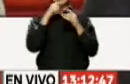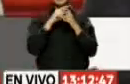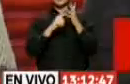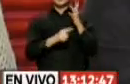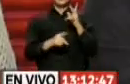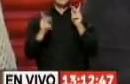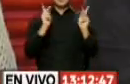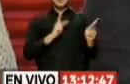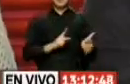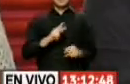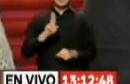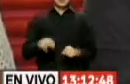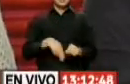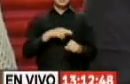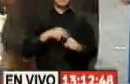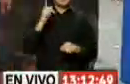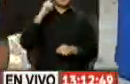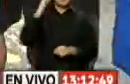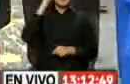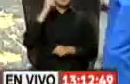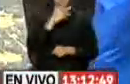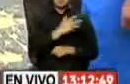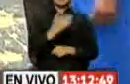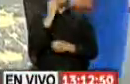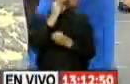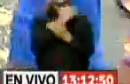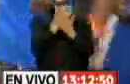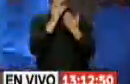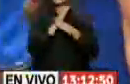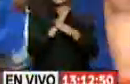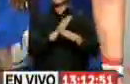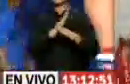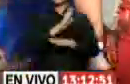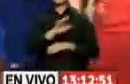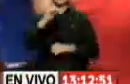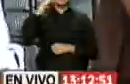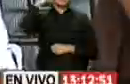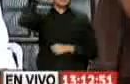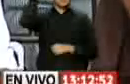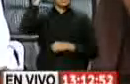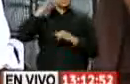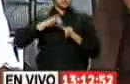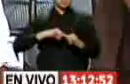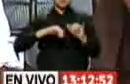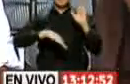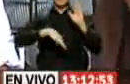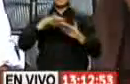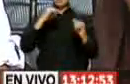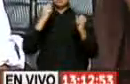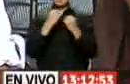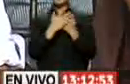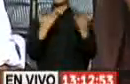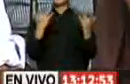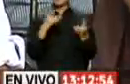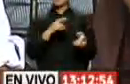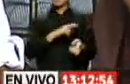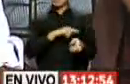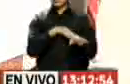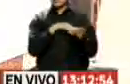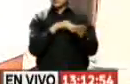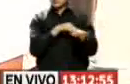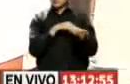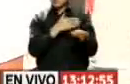de planificación nacional gubernamental. Aseguran que la resistencia por sus derechos continuarán y más ahora que cuentan con el respaldo del